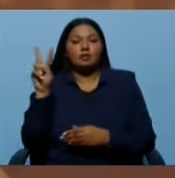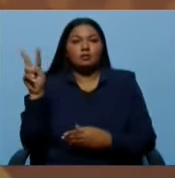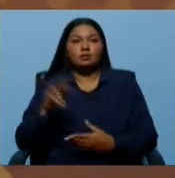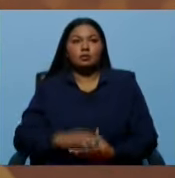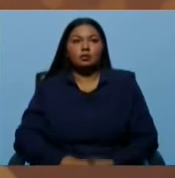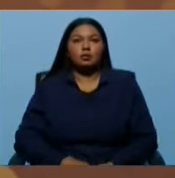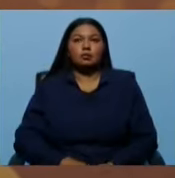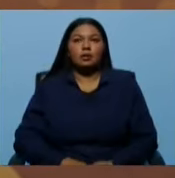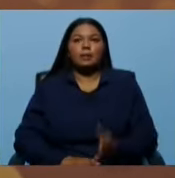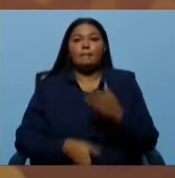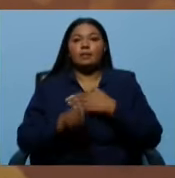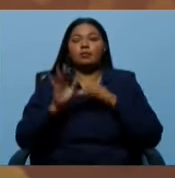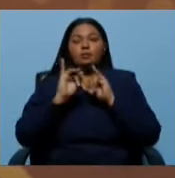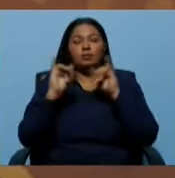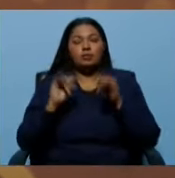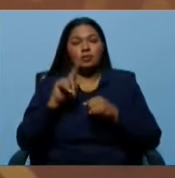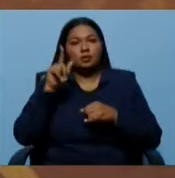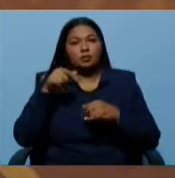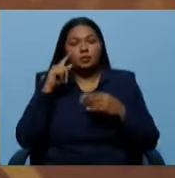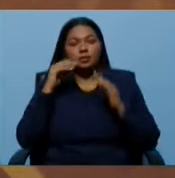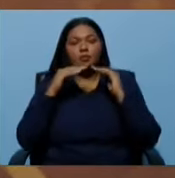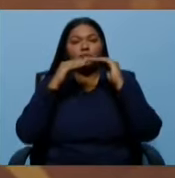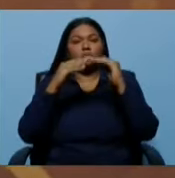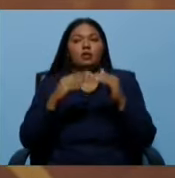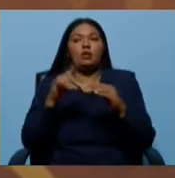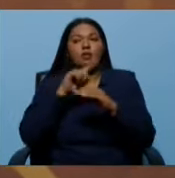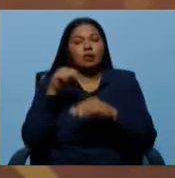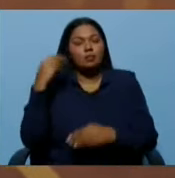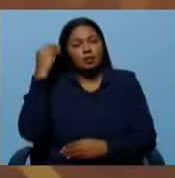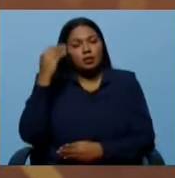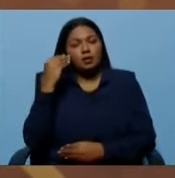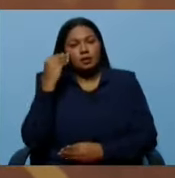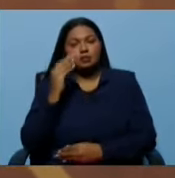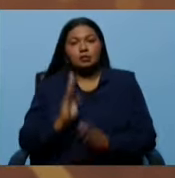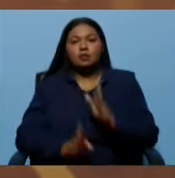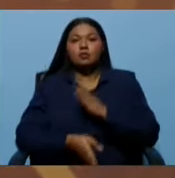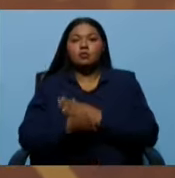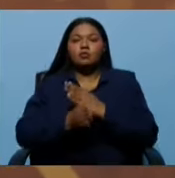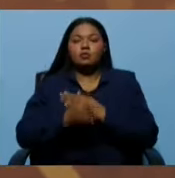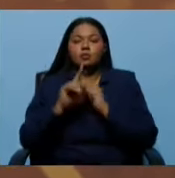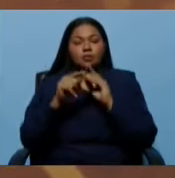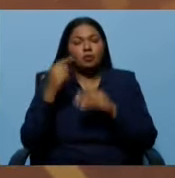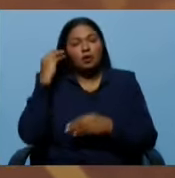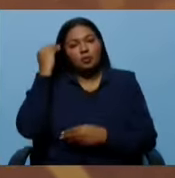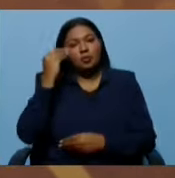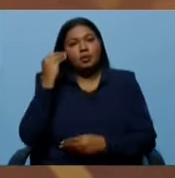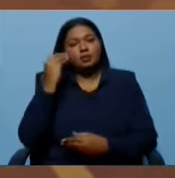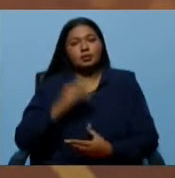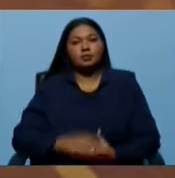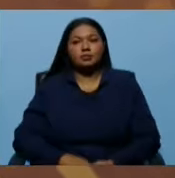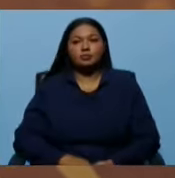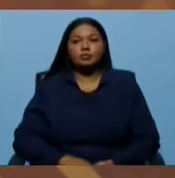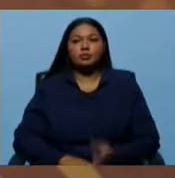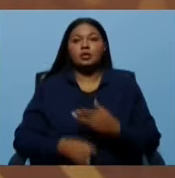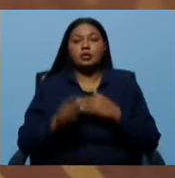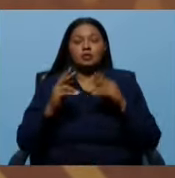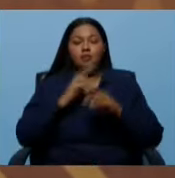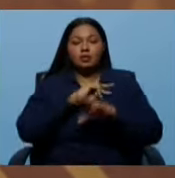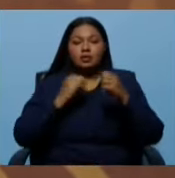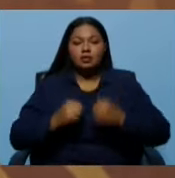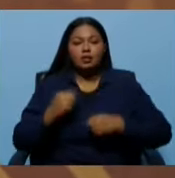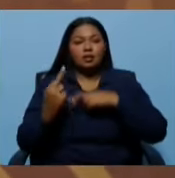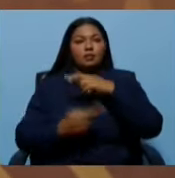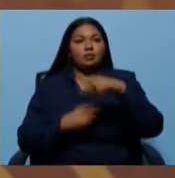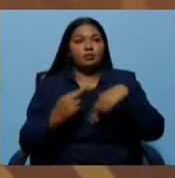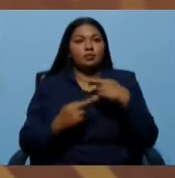sigue avanzando, ¿no?, en materia de unificar criterios, de seguir avanzando en las ideologías para seguir fortaleciendo el tema de la revolución.